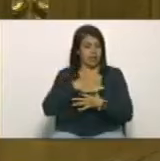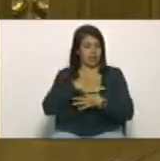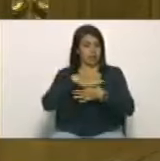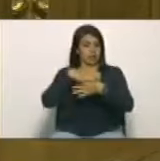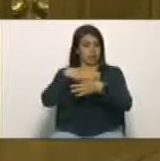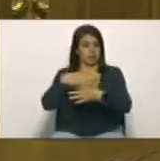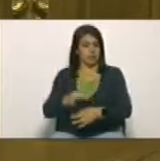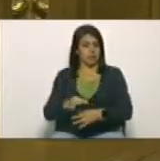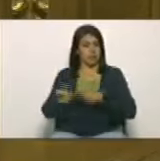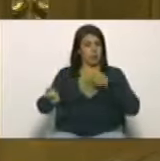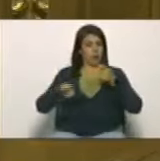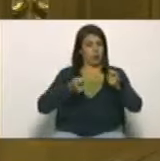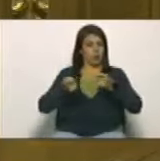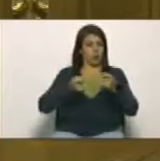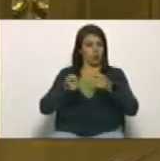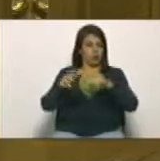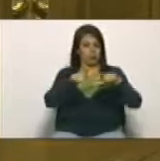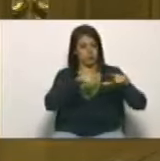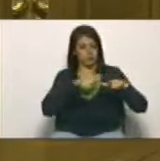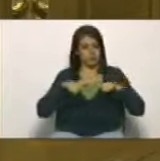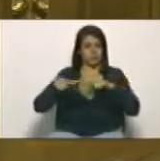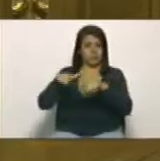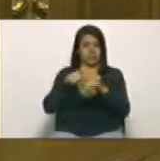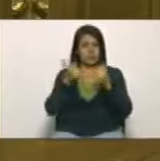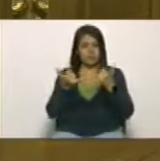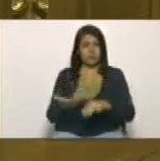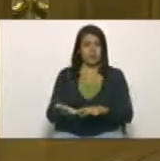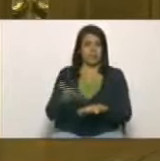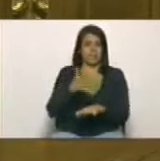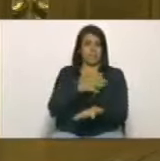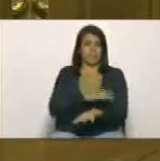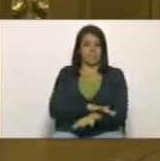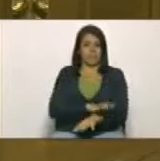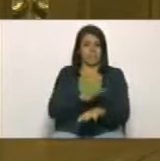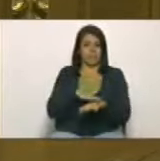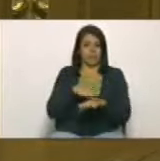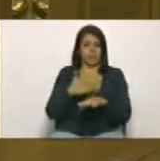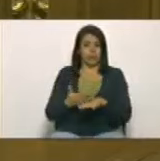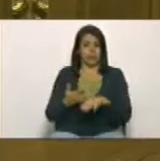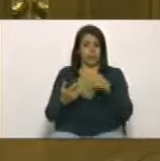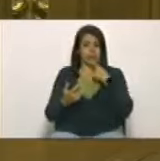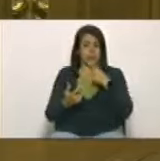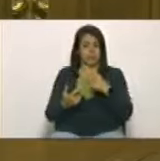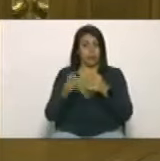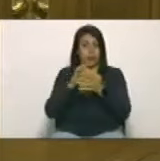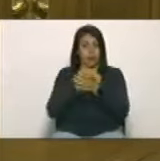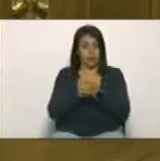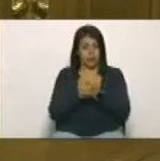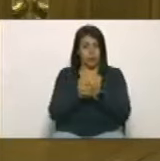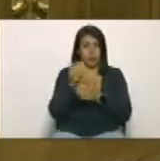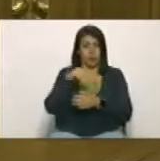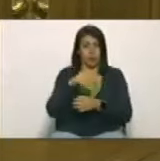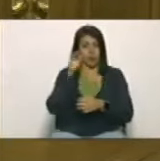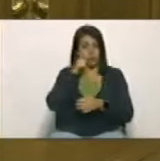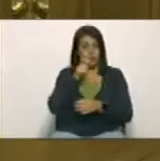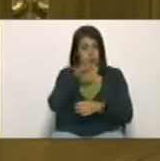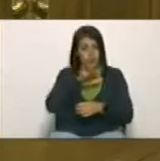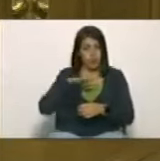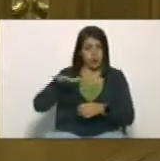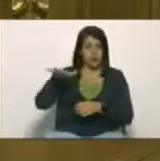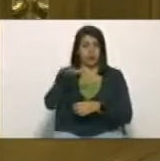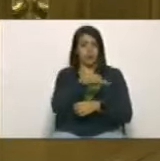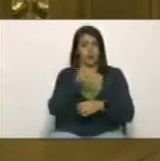interés del control territorial. Y ahora es peor. Porque debo decir, compañero, y sobre todo ese pueblo venezolano